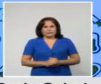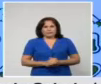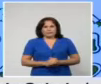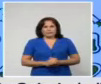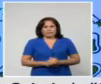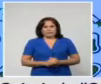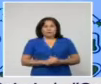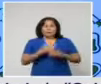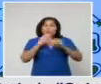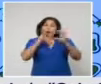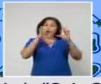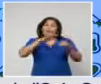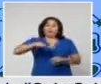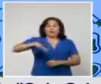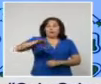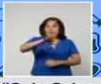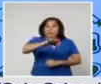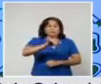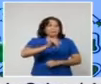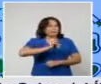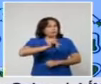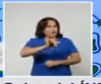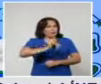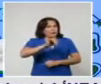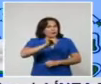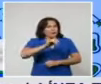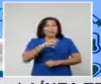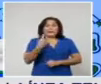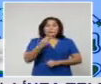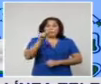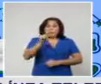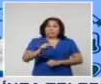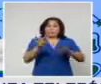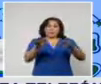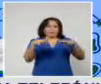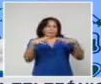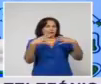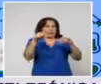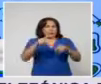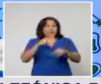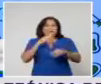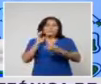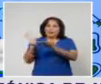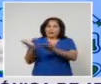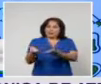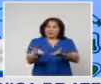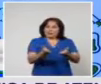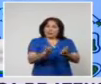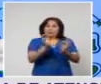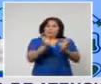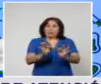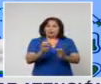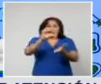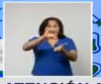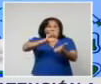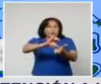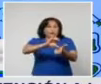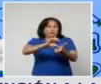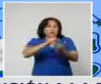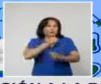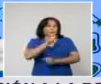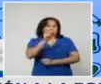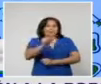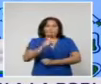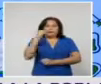Los buenos días también para ti, Gisela, y para todos los que a esta hora nos acompañan. Sean bienvenidos una vez más a la sede del Centro de Prensa